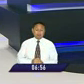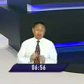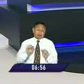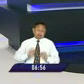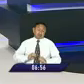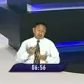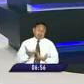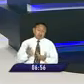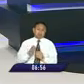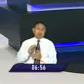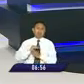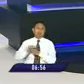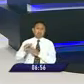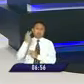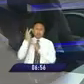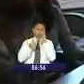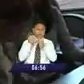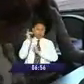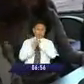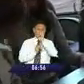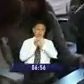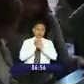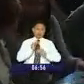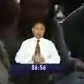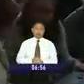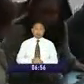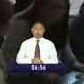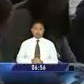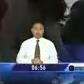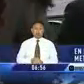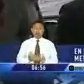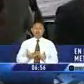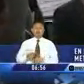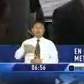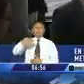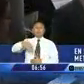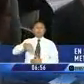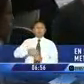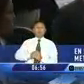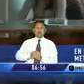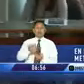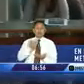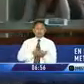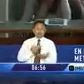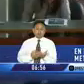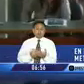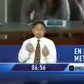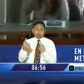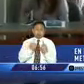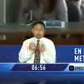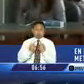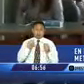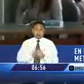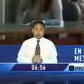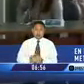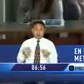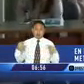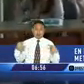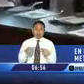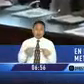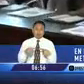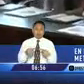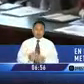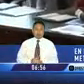veeduría internacional, veamos. Los detalles de este miércoles en torno a las mesas de diálogo es el descontento, sobre